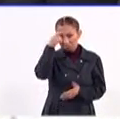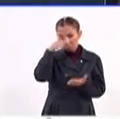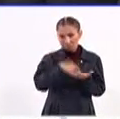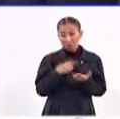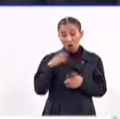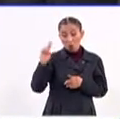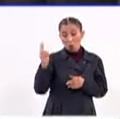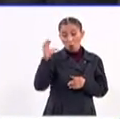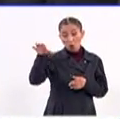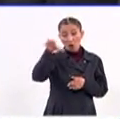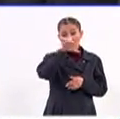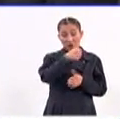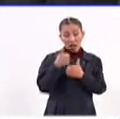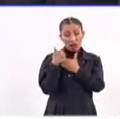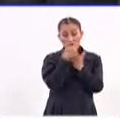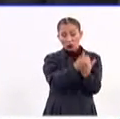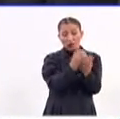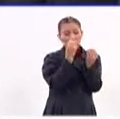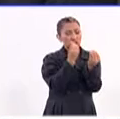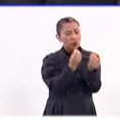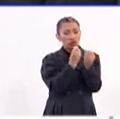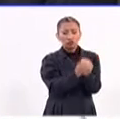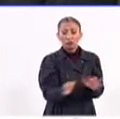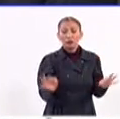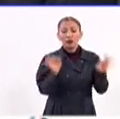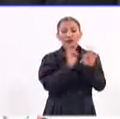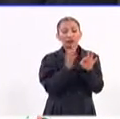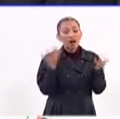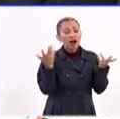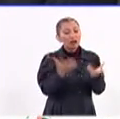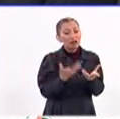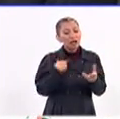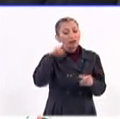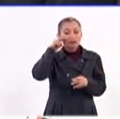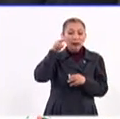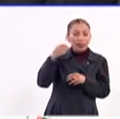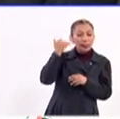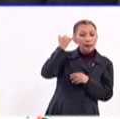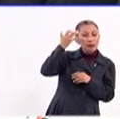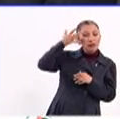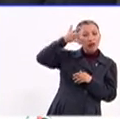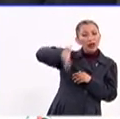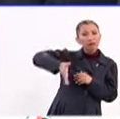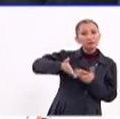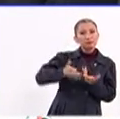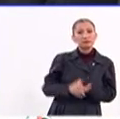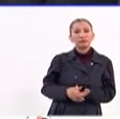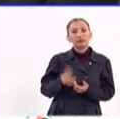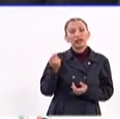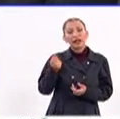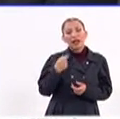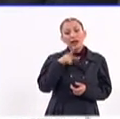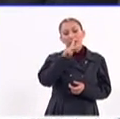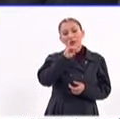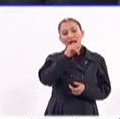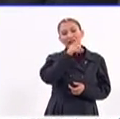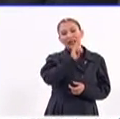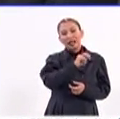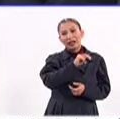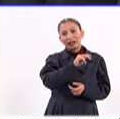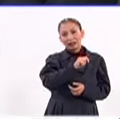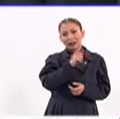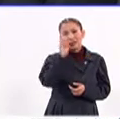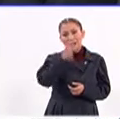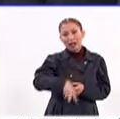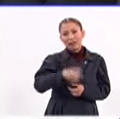de que las universidades contribuyen de manera fundamental en la generación de miradas de construcción y de construcción de lo que Piaget llama